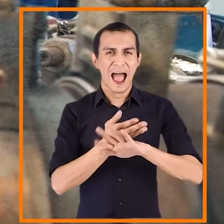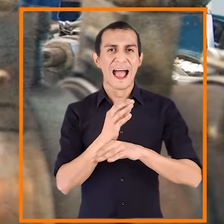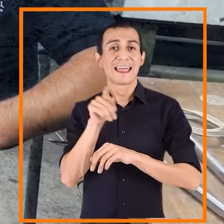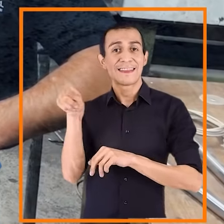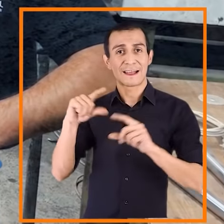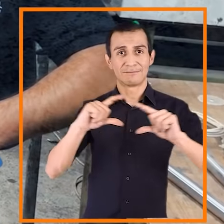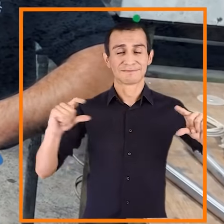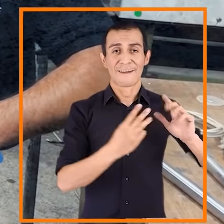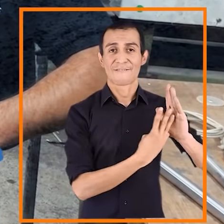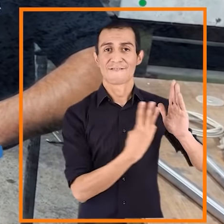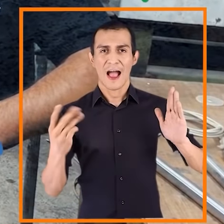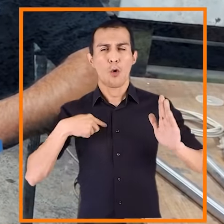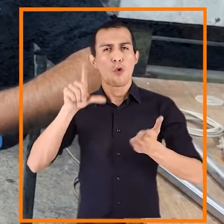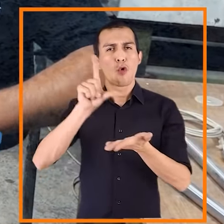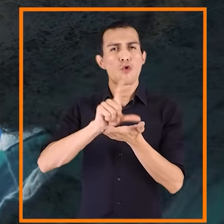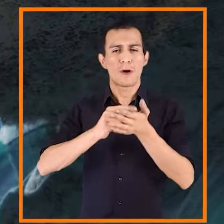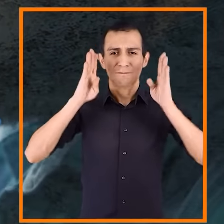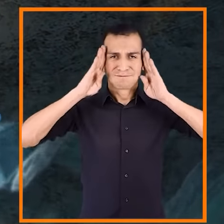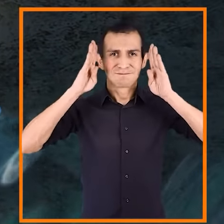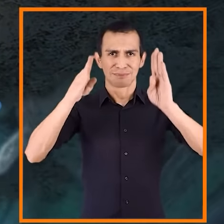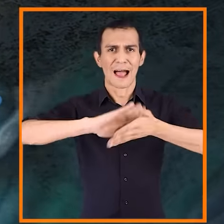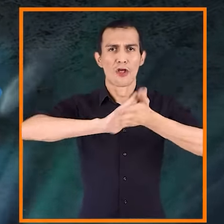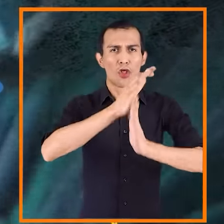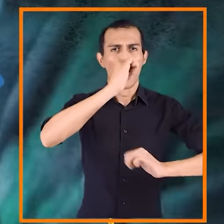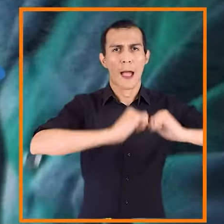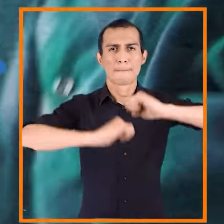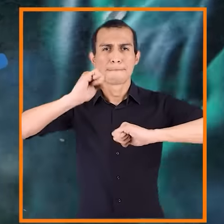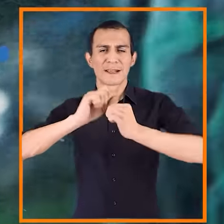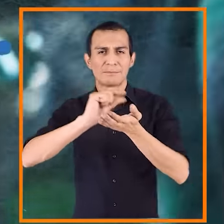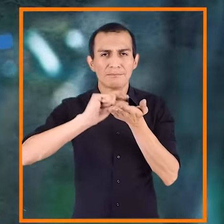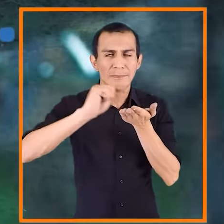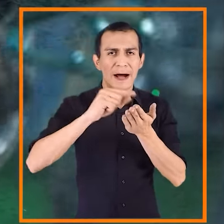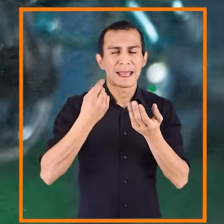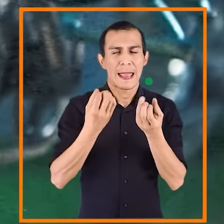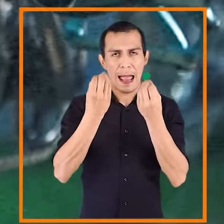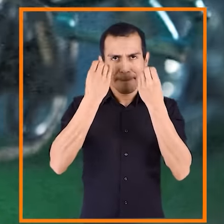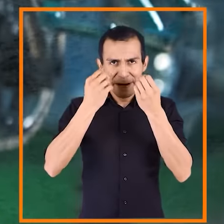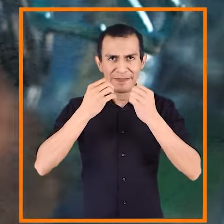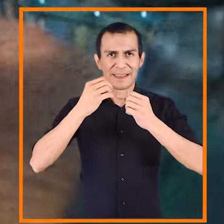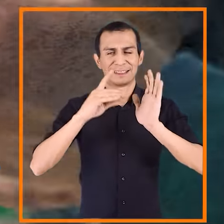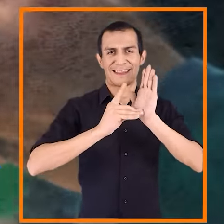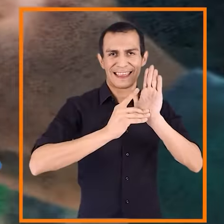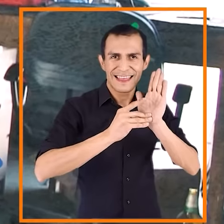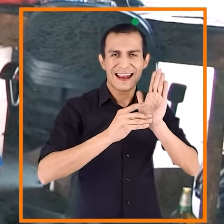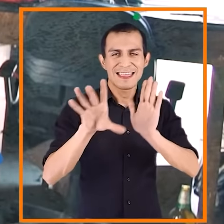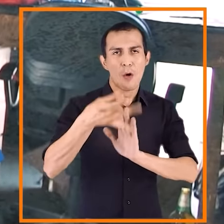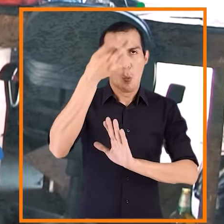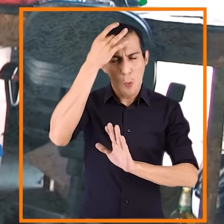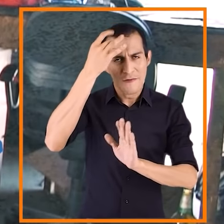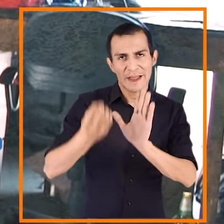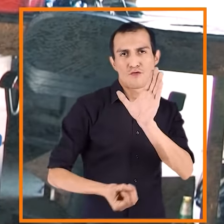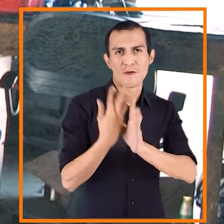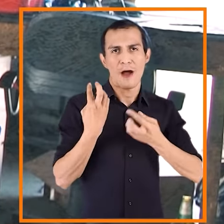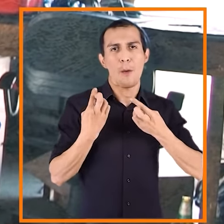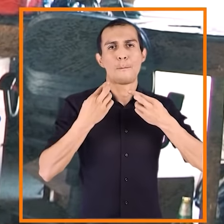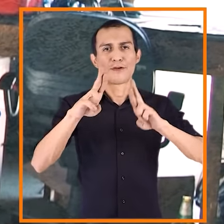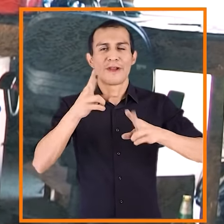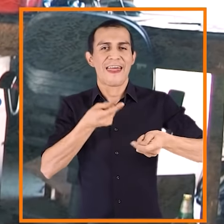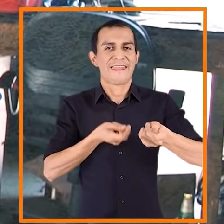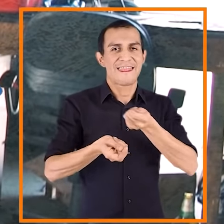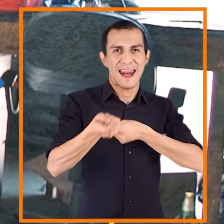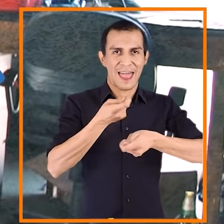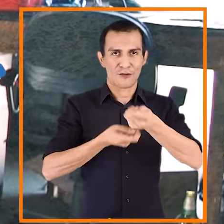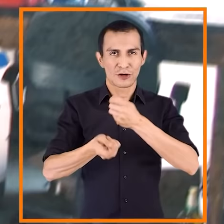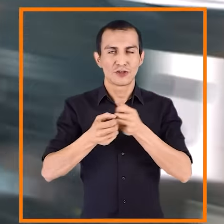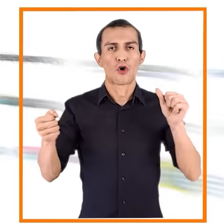tenemos valorpyme.cl. Un lugar dedicado a todas las pymes de Chile para que se capaciten, digitalicen y encuentren nuevas oportunidades